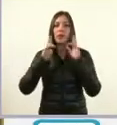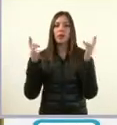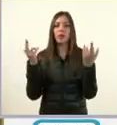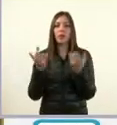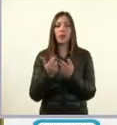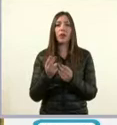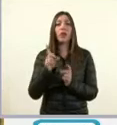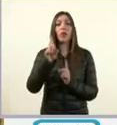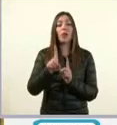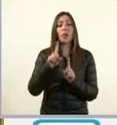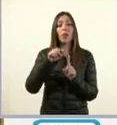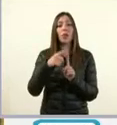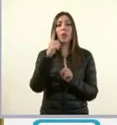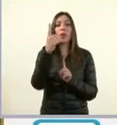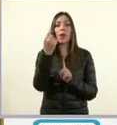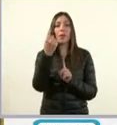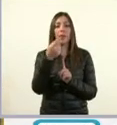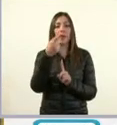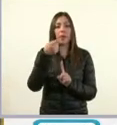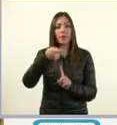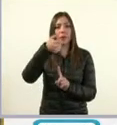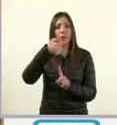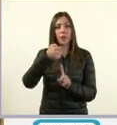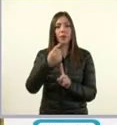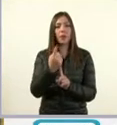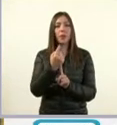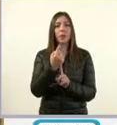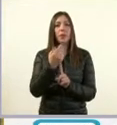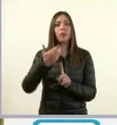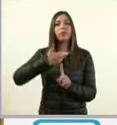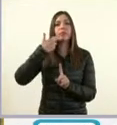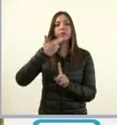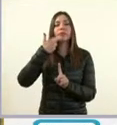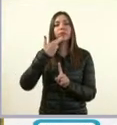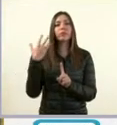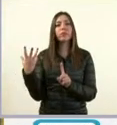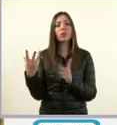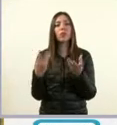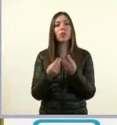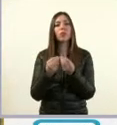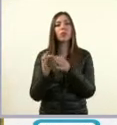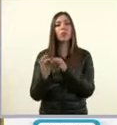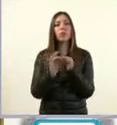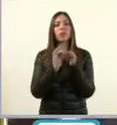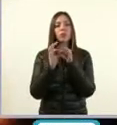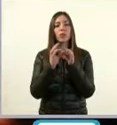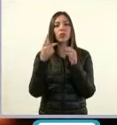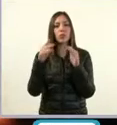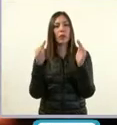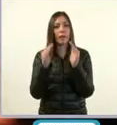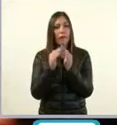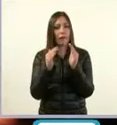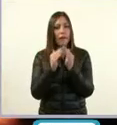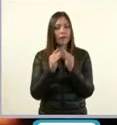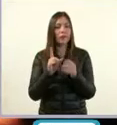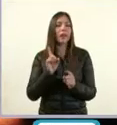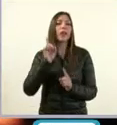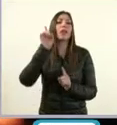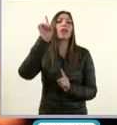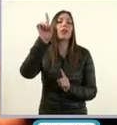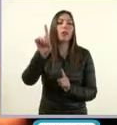hacen oración conjunta. Este es qué el rito bonito. casero. Este es un rito encanta. muy bonito porque es un